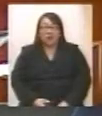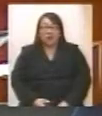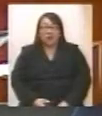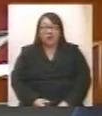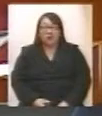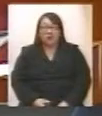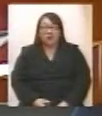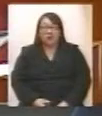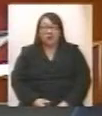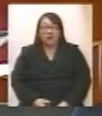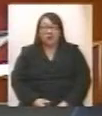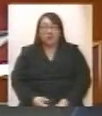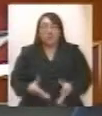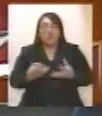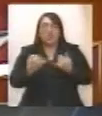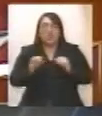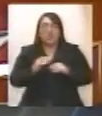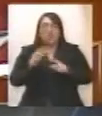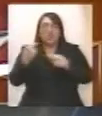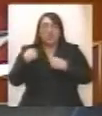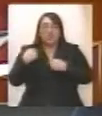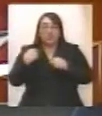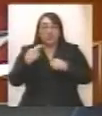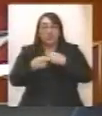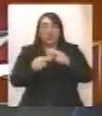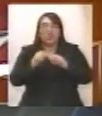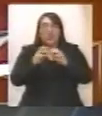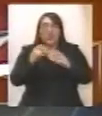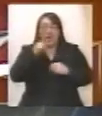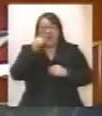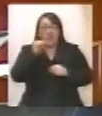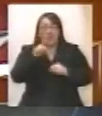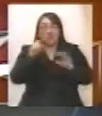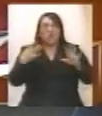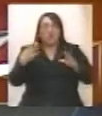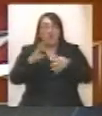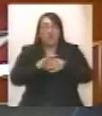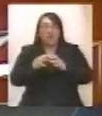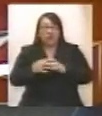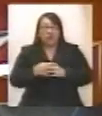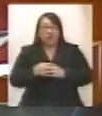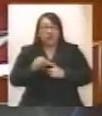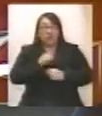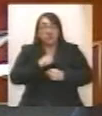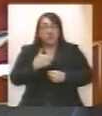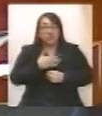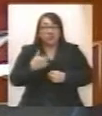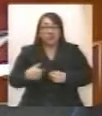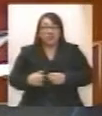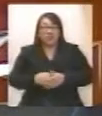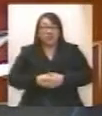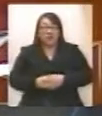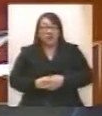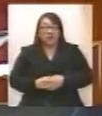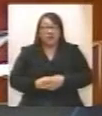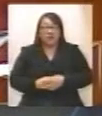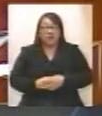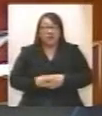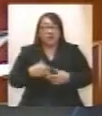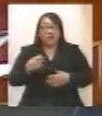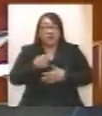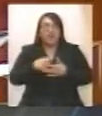quiero informar a la representación nacional que el día de ayer, 19 de agosto, el señor presidente de la República ha